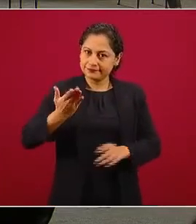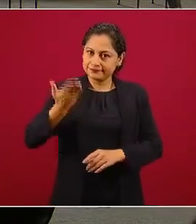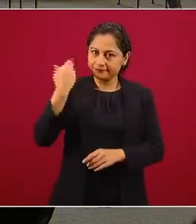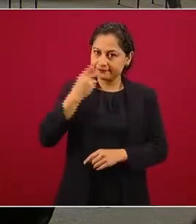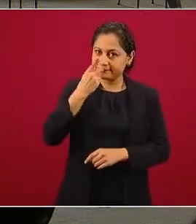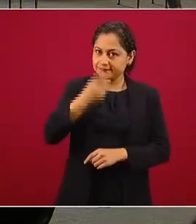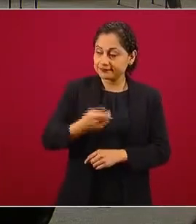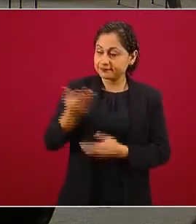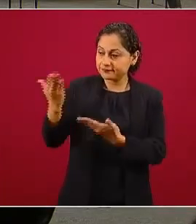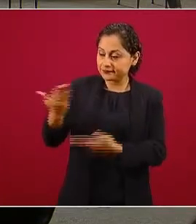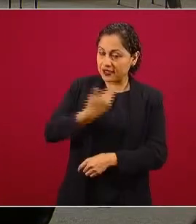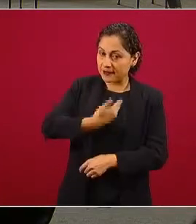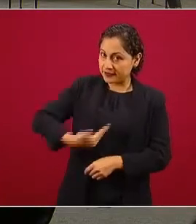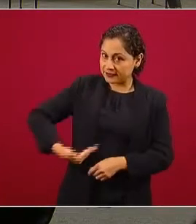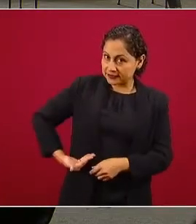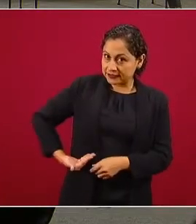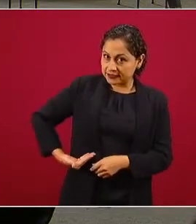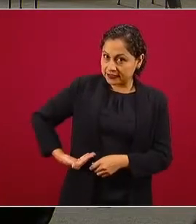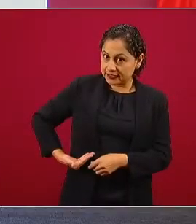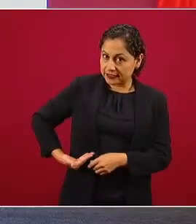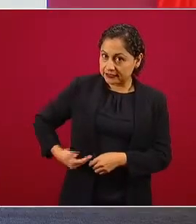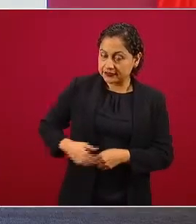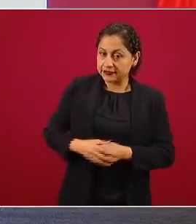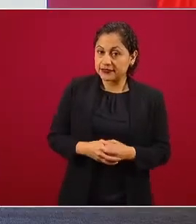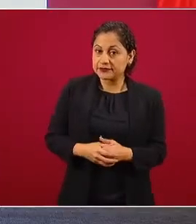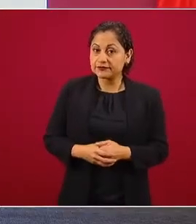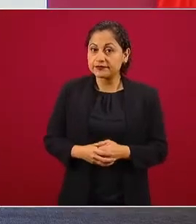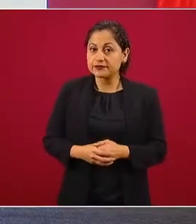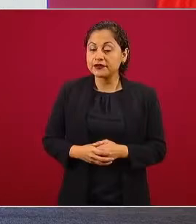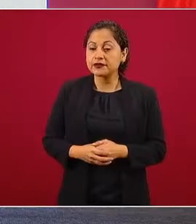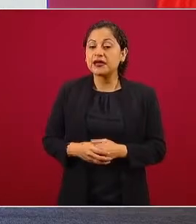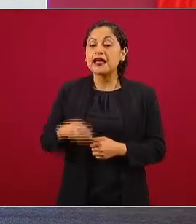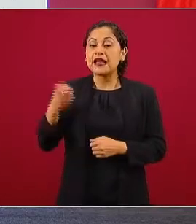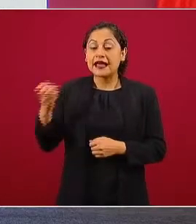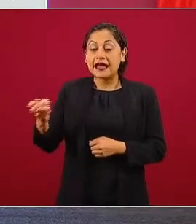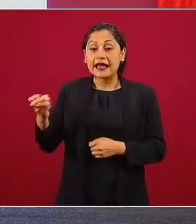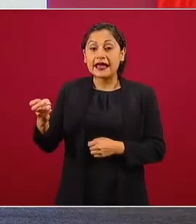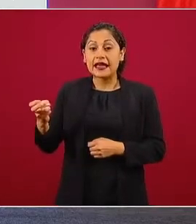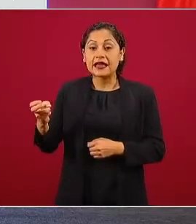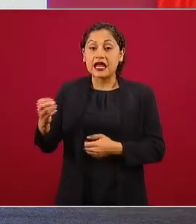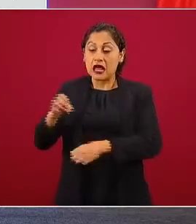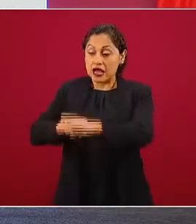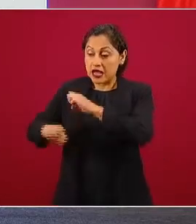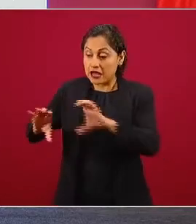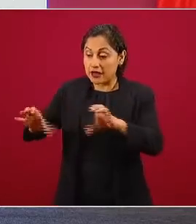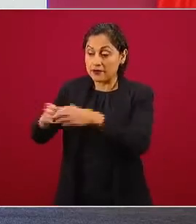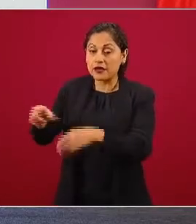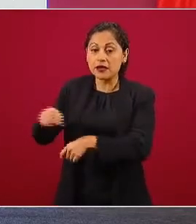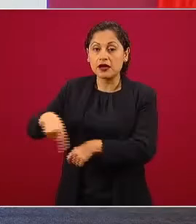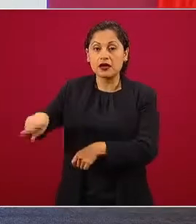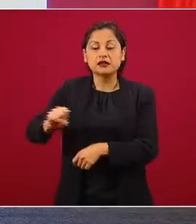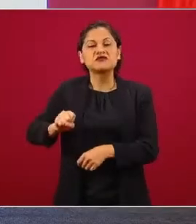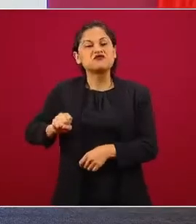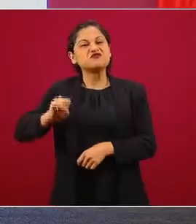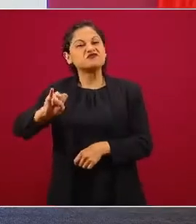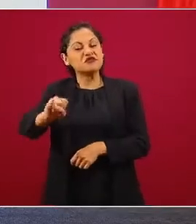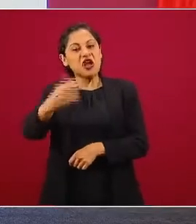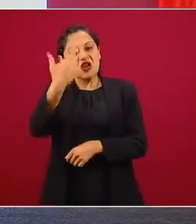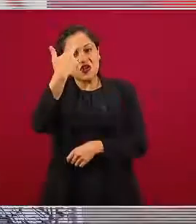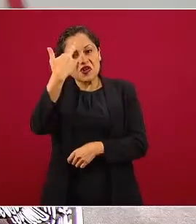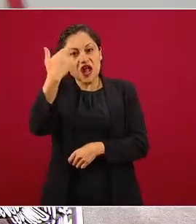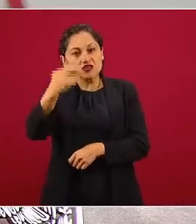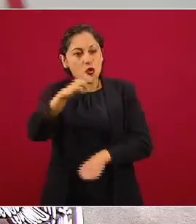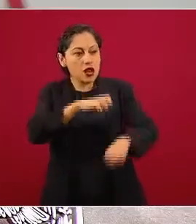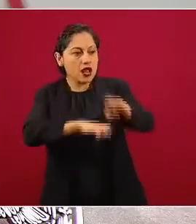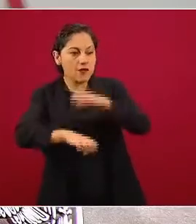del presidente del Consejo Coordinador Empresarial, que asumió que tiene que haber un empresariado ahora con mucha más conciencia social